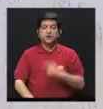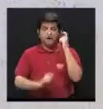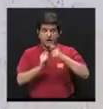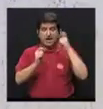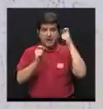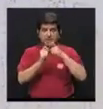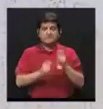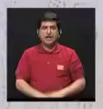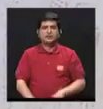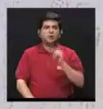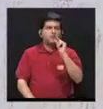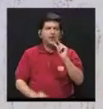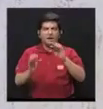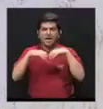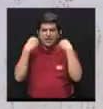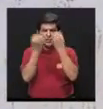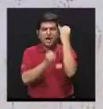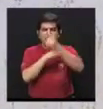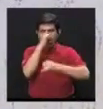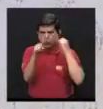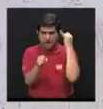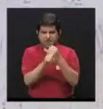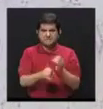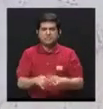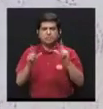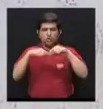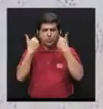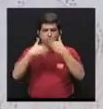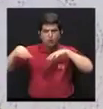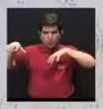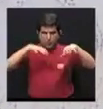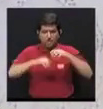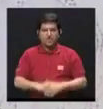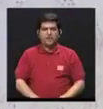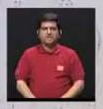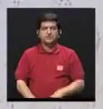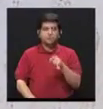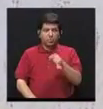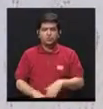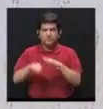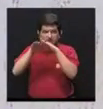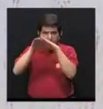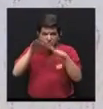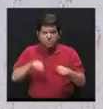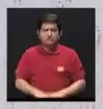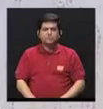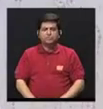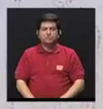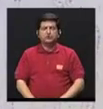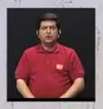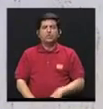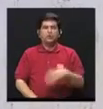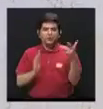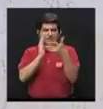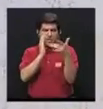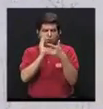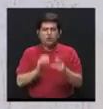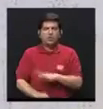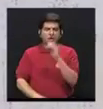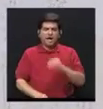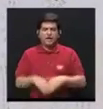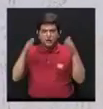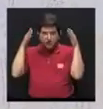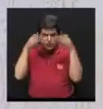pequeña organización internacional, que es Grupo de Acción sobre Erosión, Tecnología y Concentración. Y trabajo desde la oficina